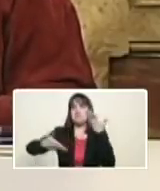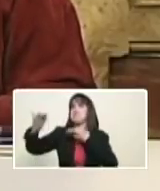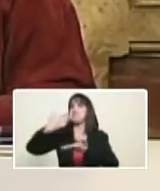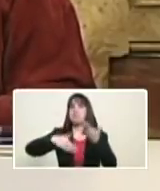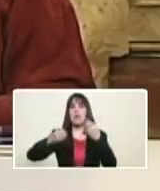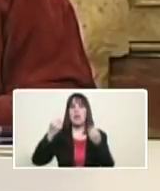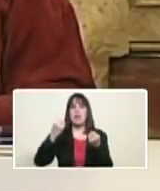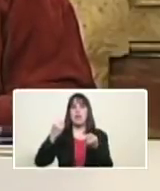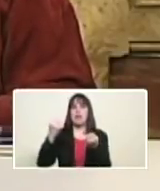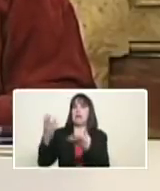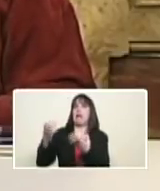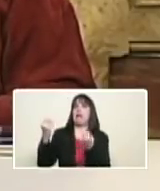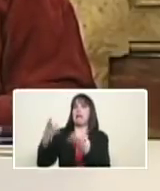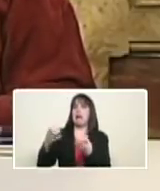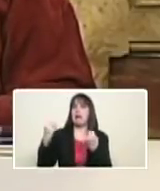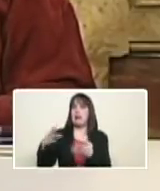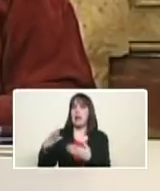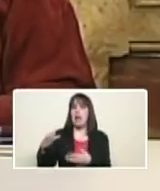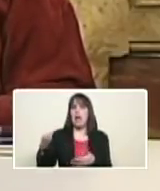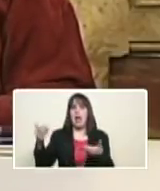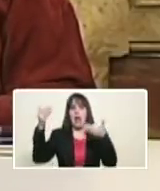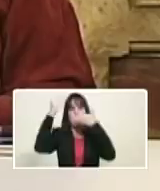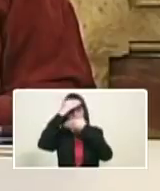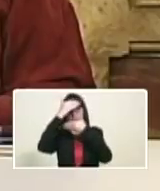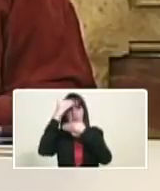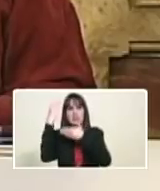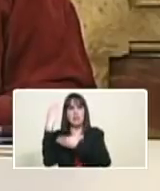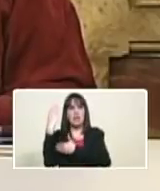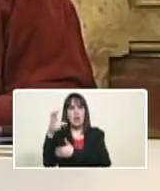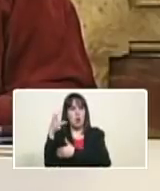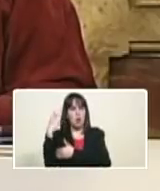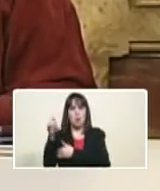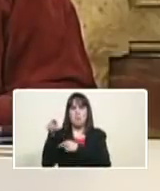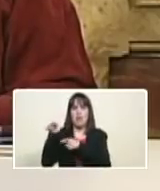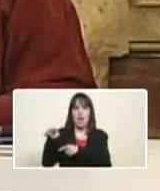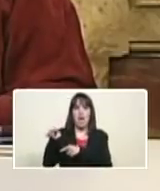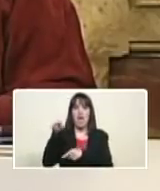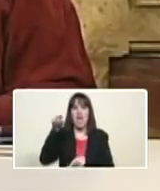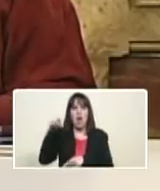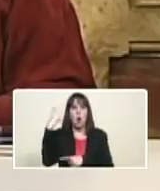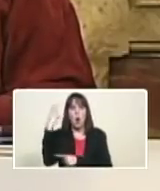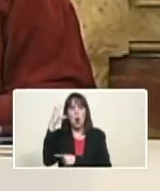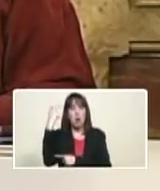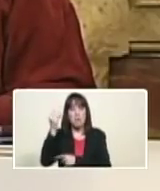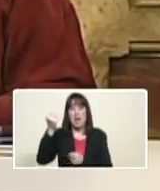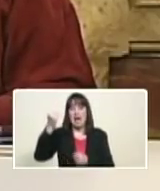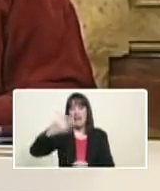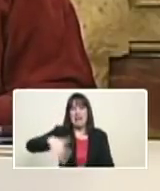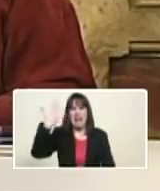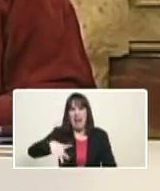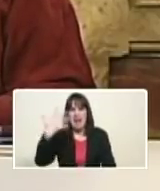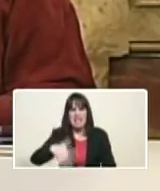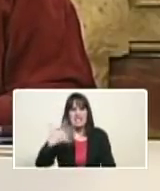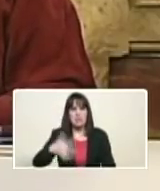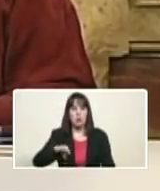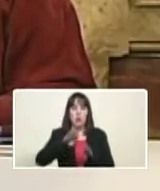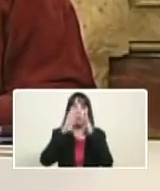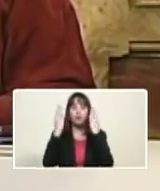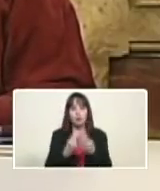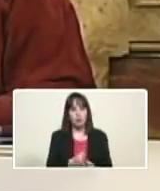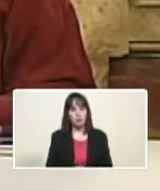colombianas. Ellos van a tener la gasolina más cara del mundo en territorio venezolano. Y sé lo que estoy